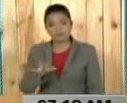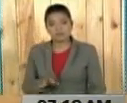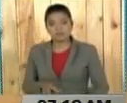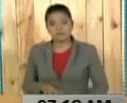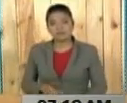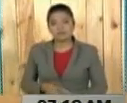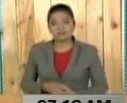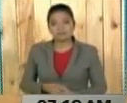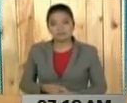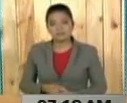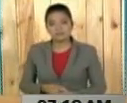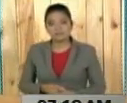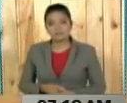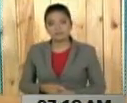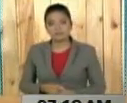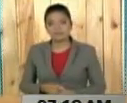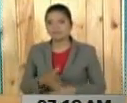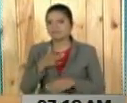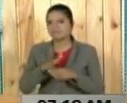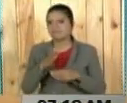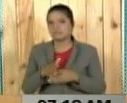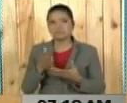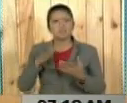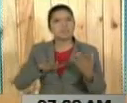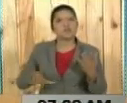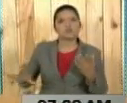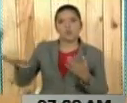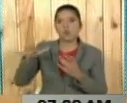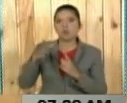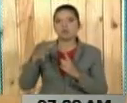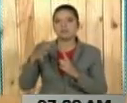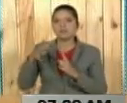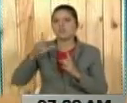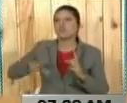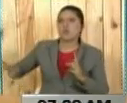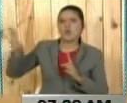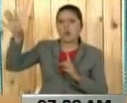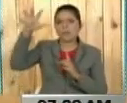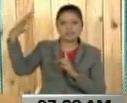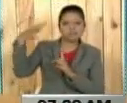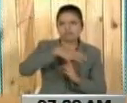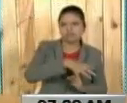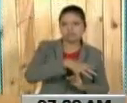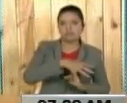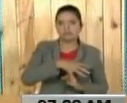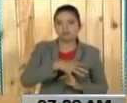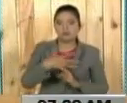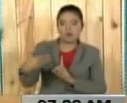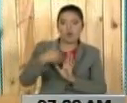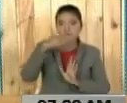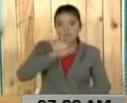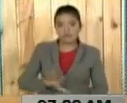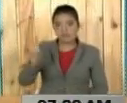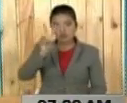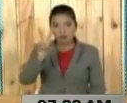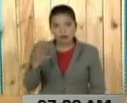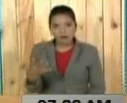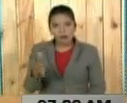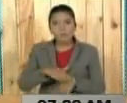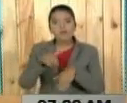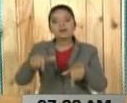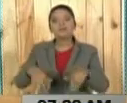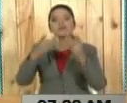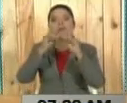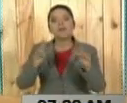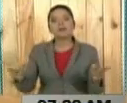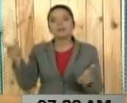a pesar del bullying mediático que hay contra Venezuela. Y no lo hay porque en una democracia